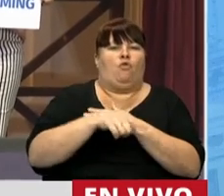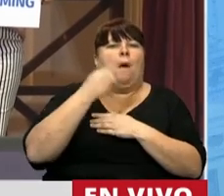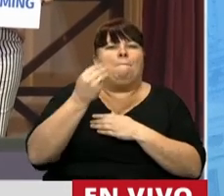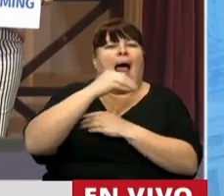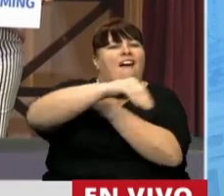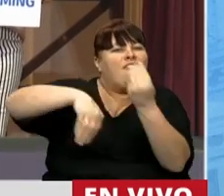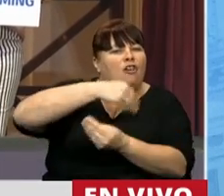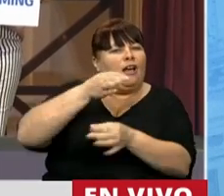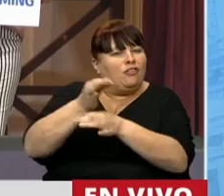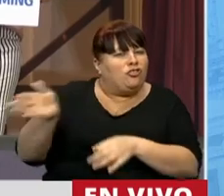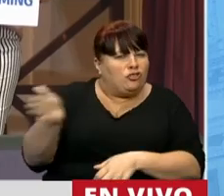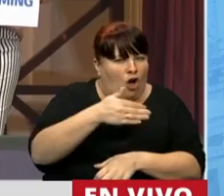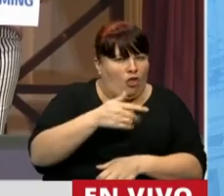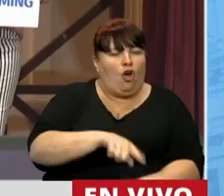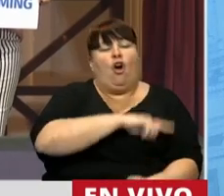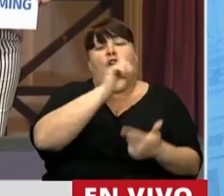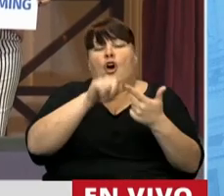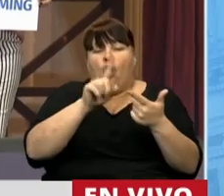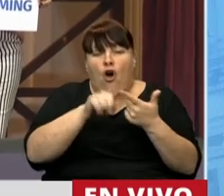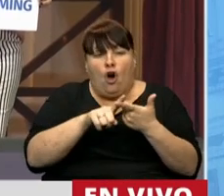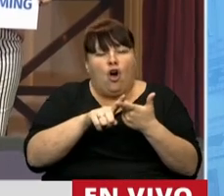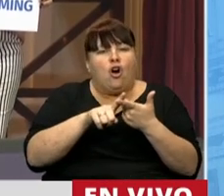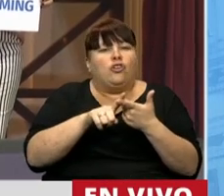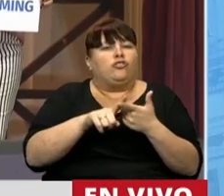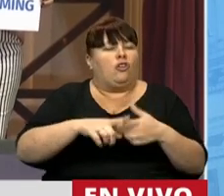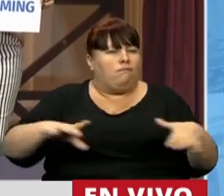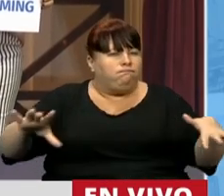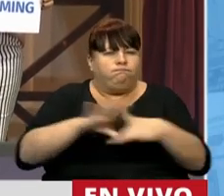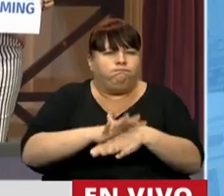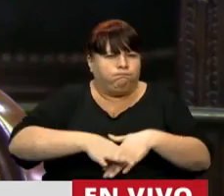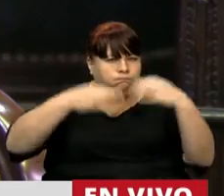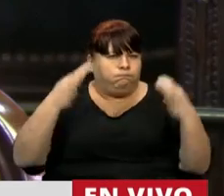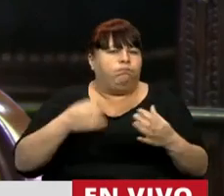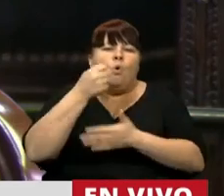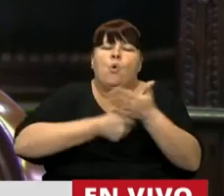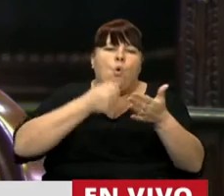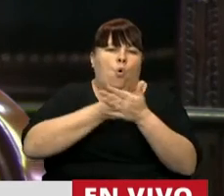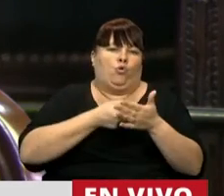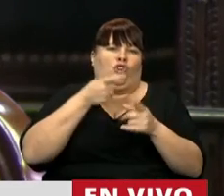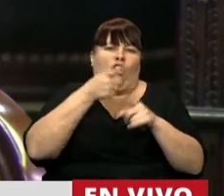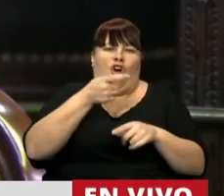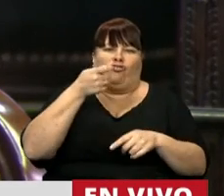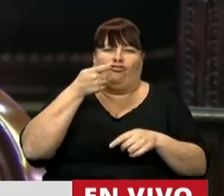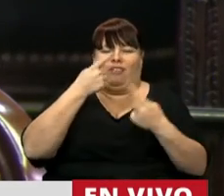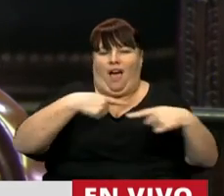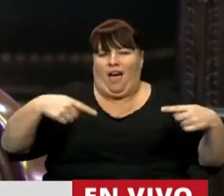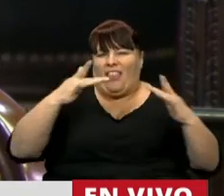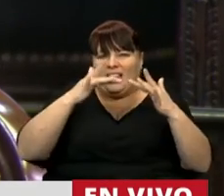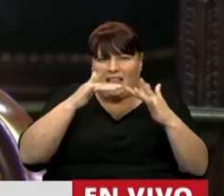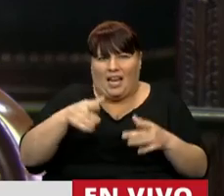marco de las familias. Y por otro, la herramienta efectiva de la lucha del cibercrimen con